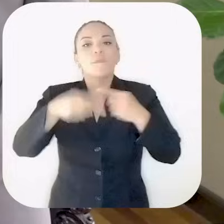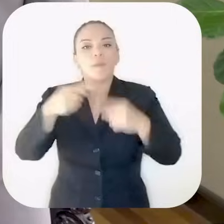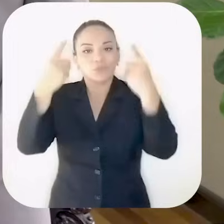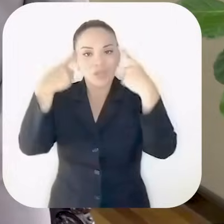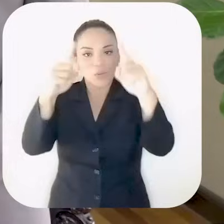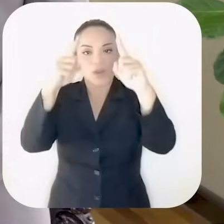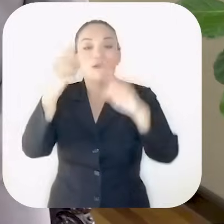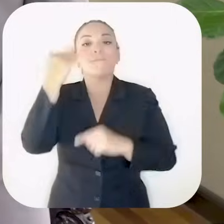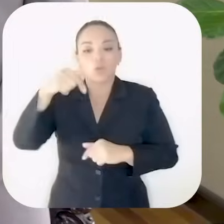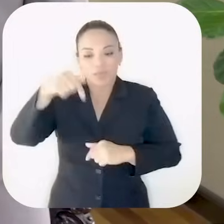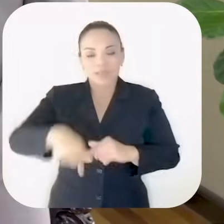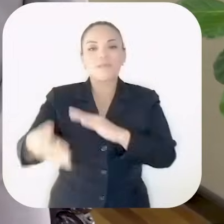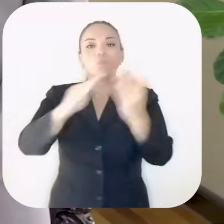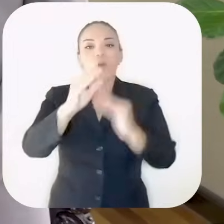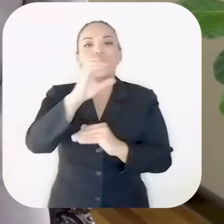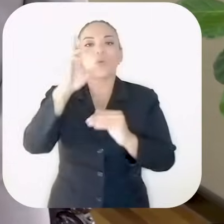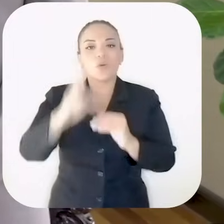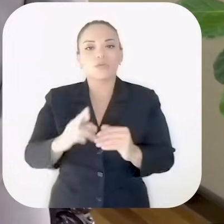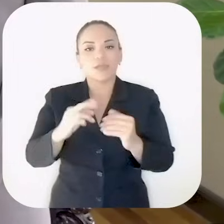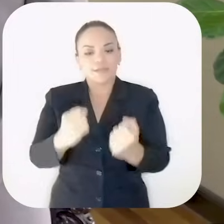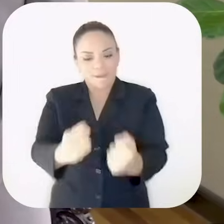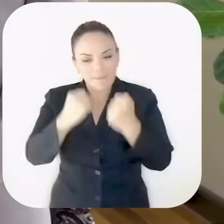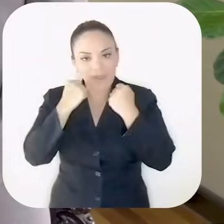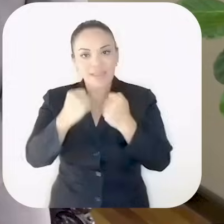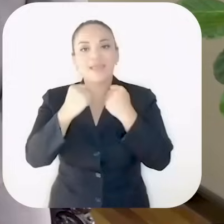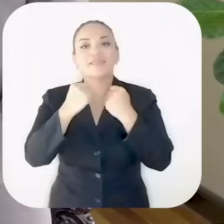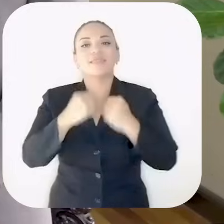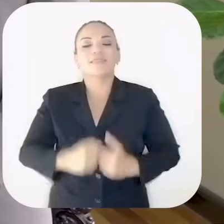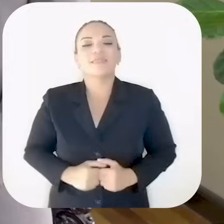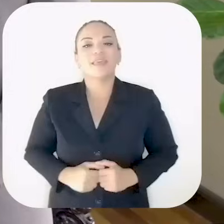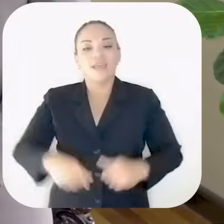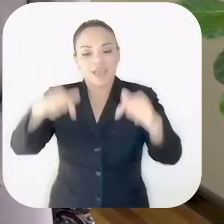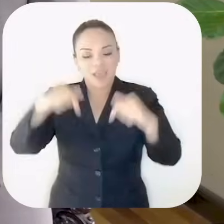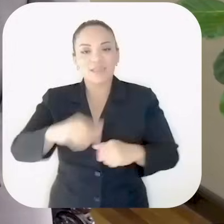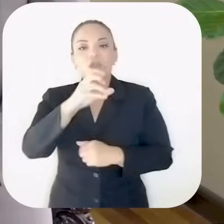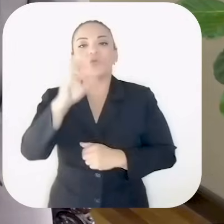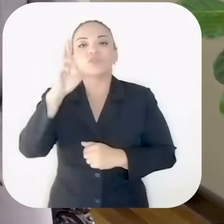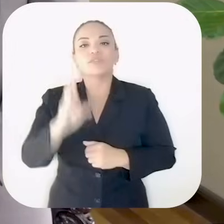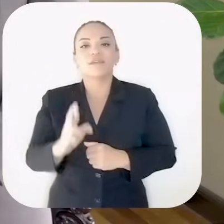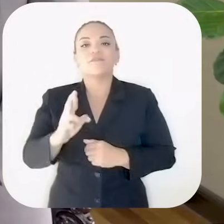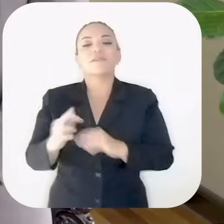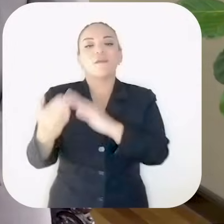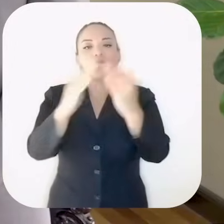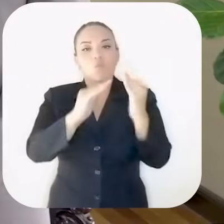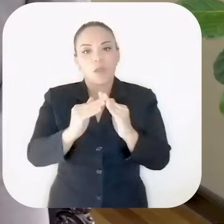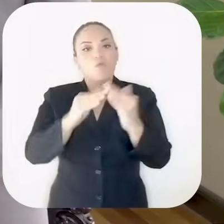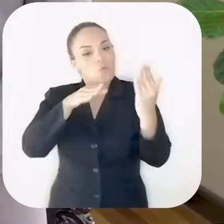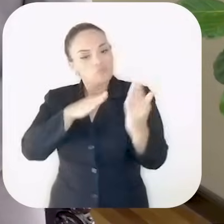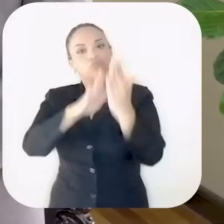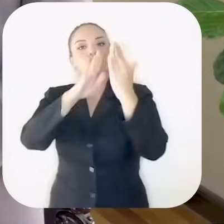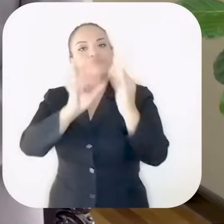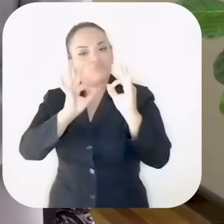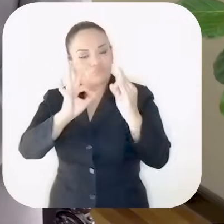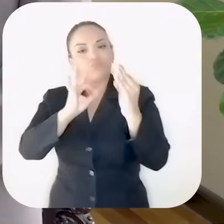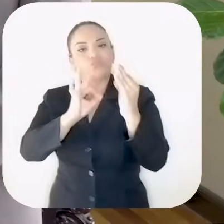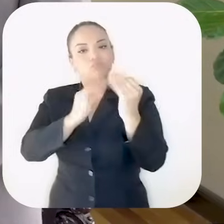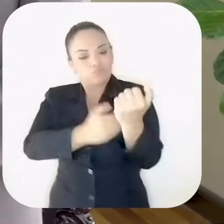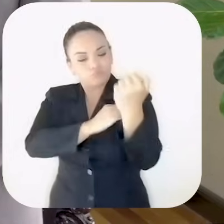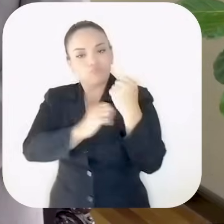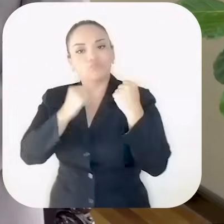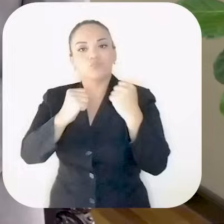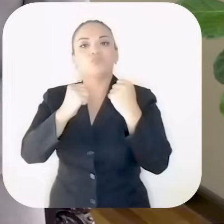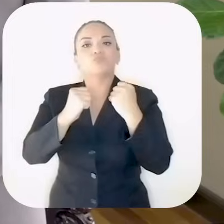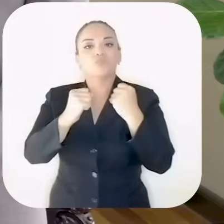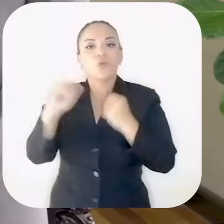este pueblo es valiente. Es un pueblo que se ha levantado ante los desafíos de manera